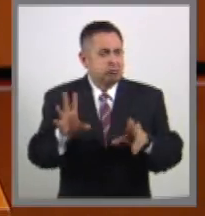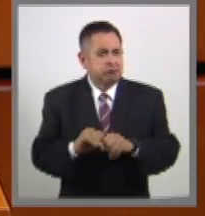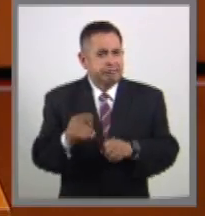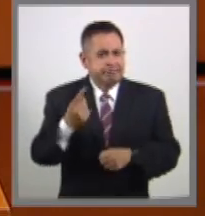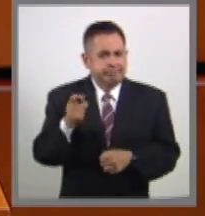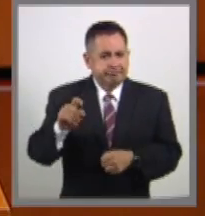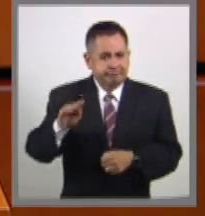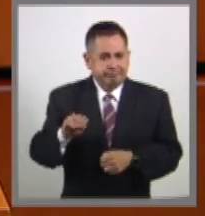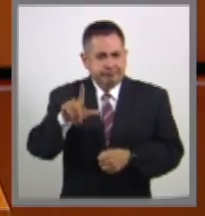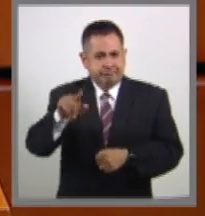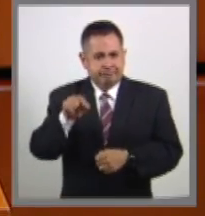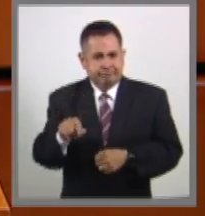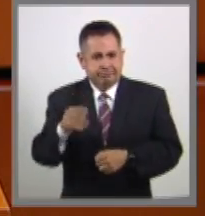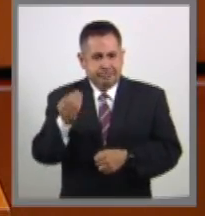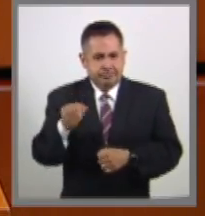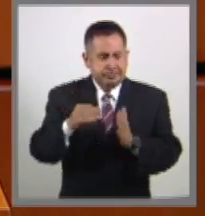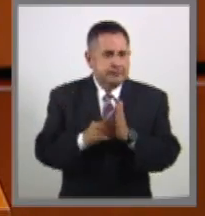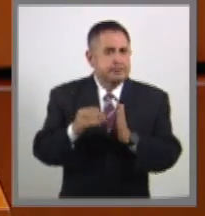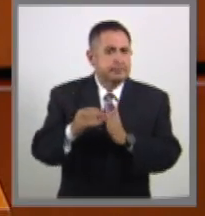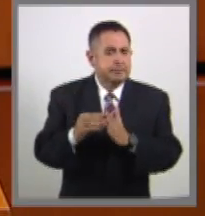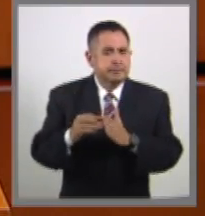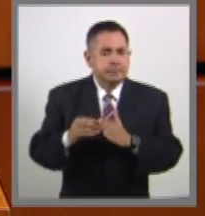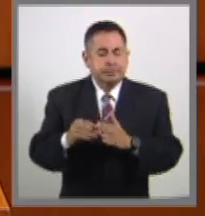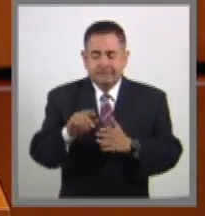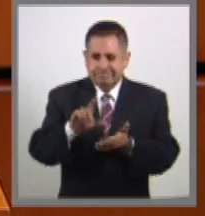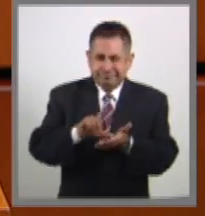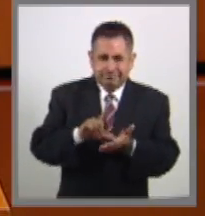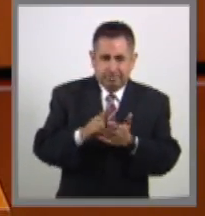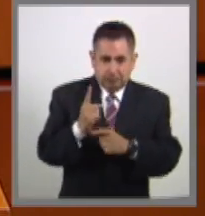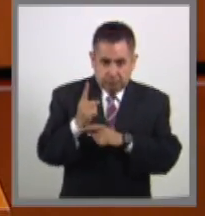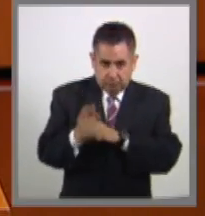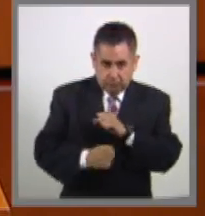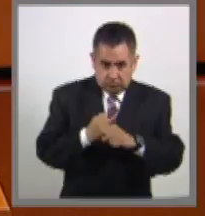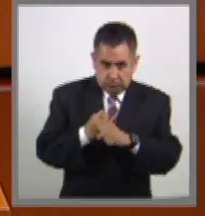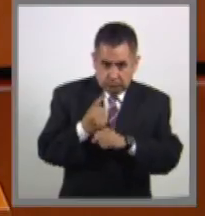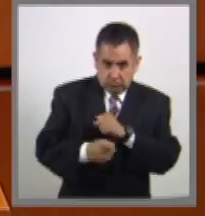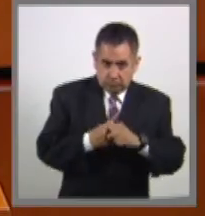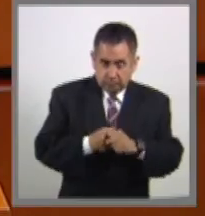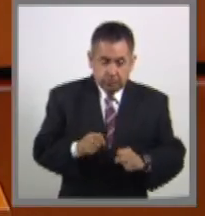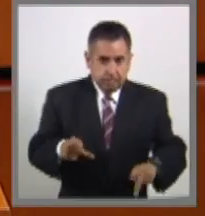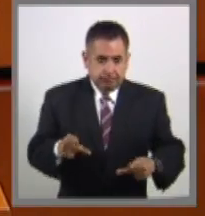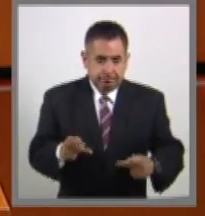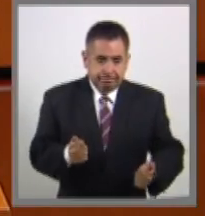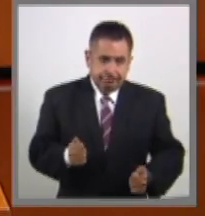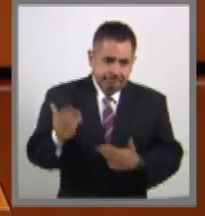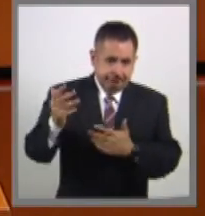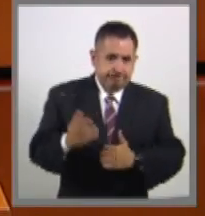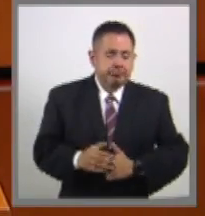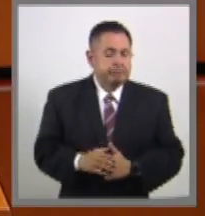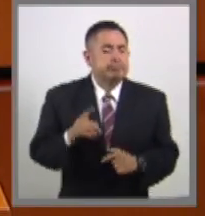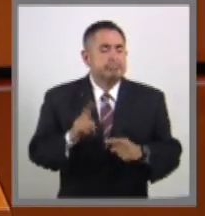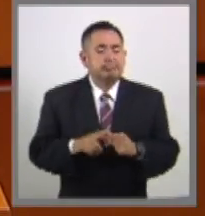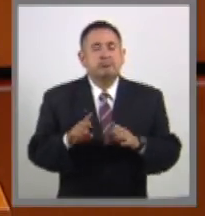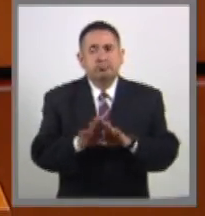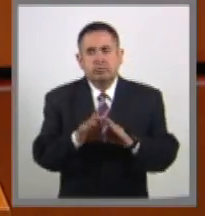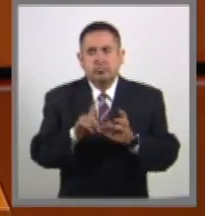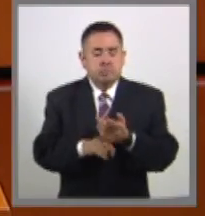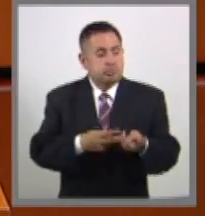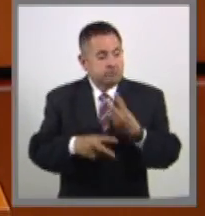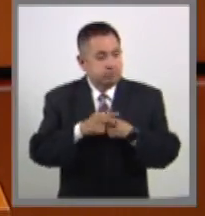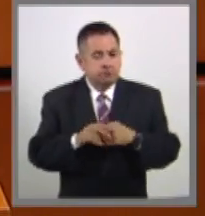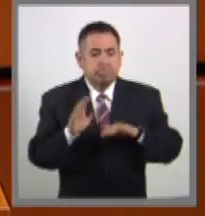197 puntos 9 millones de litros anuales lo que deriva en la generación de